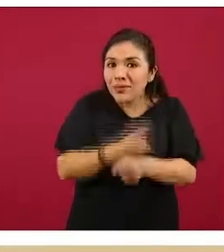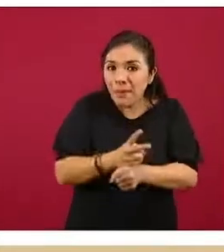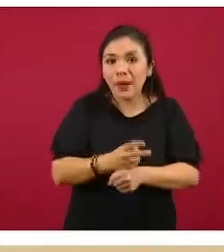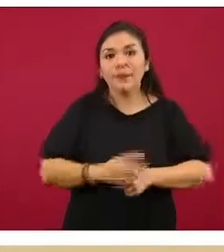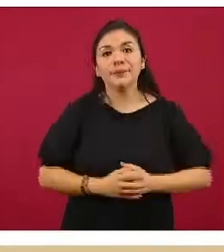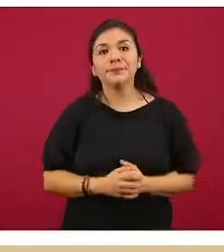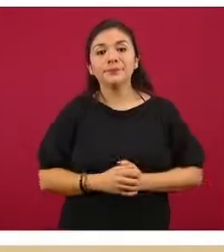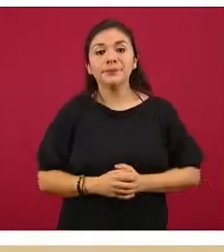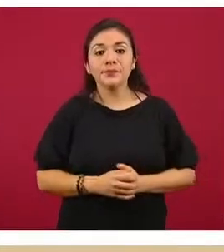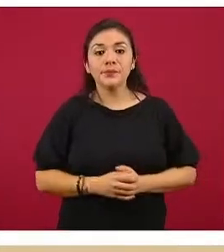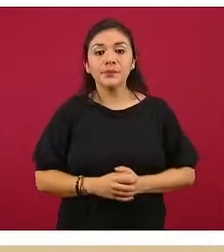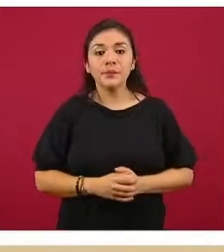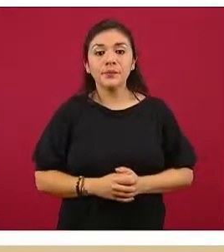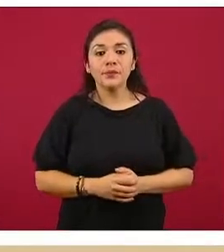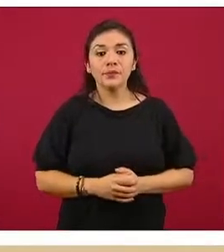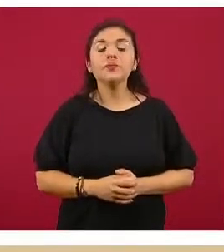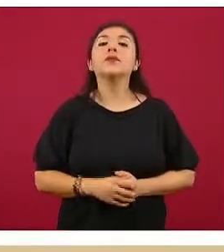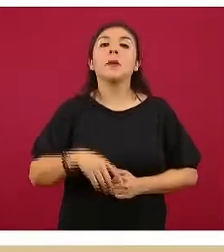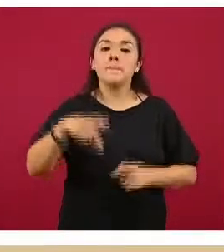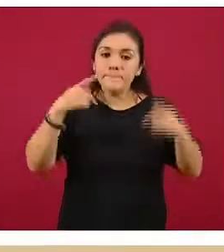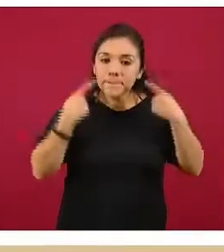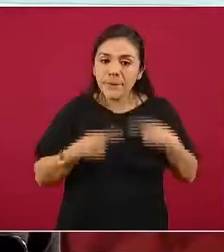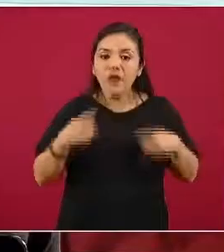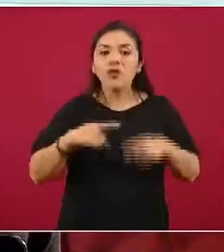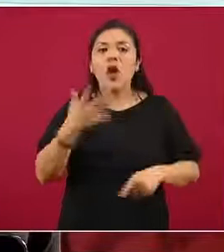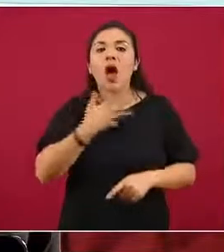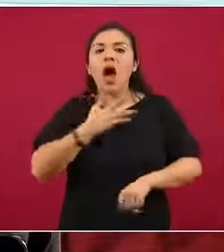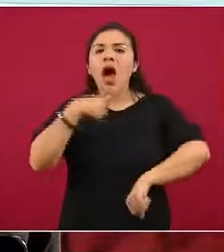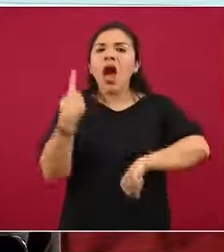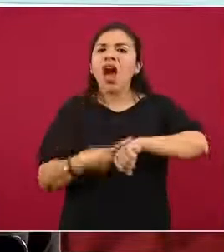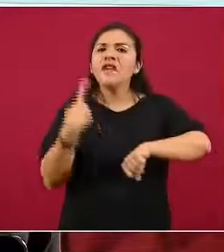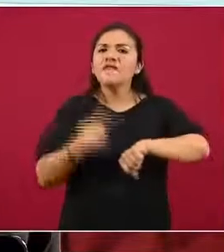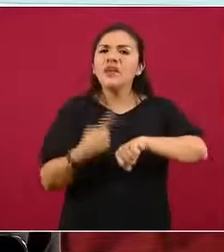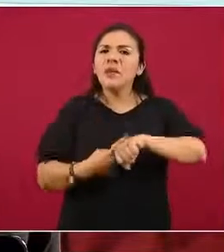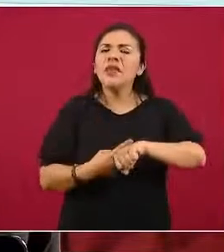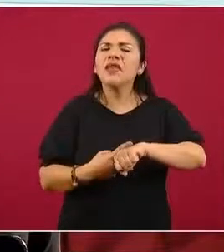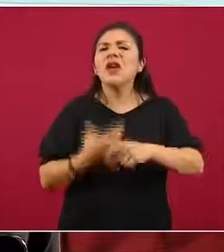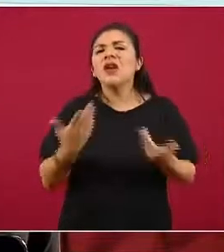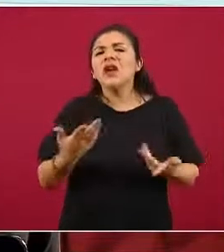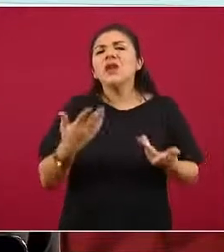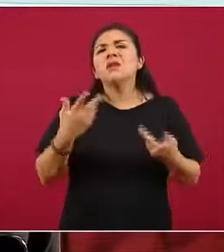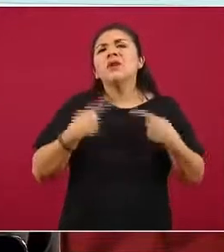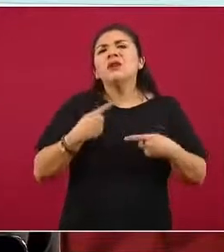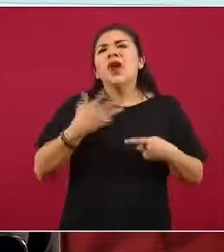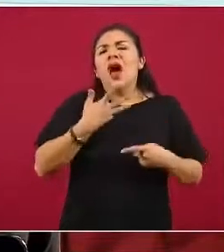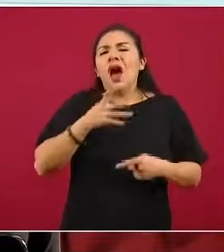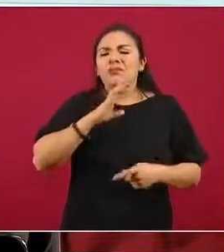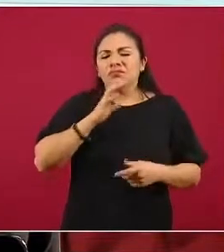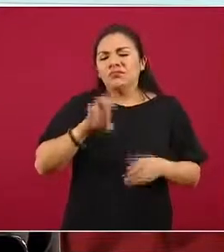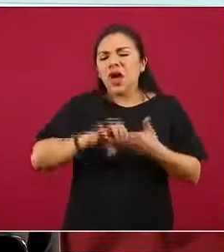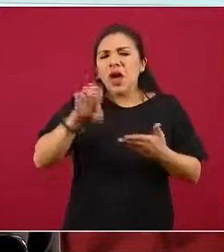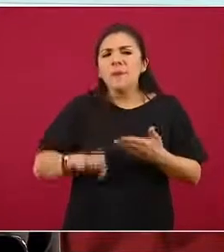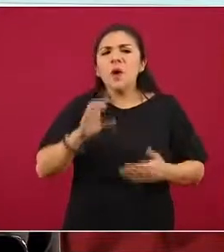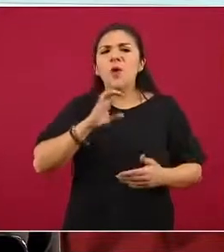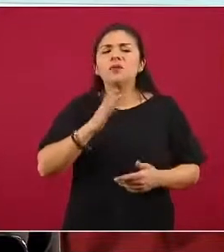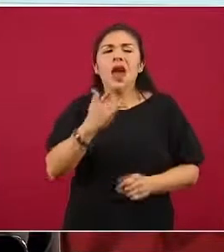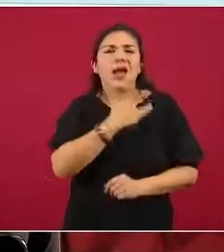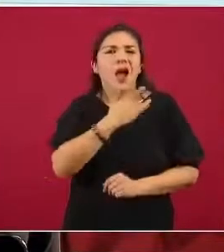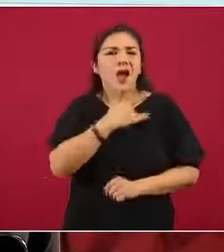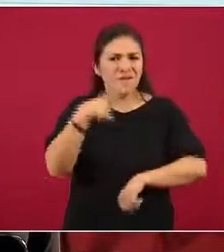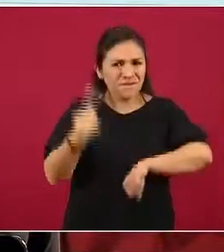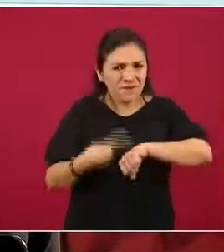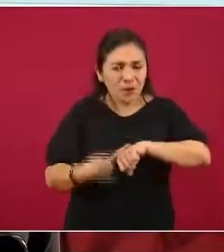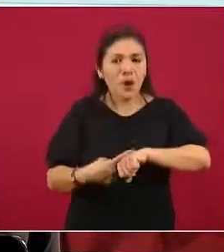tal. Aquellas personas con enfermedades inmunodepresivas, personas también que tengan enfermedades